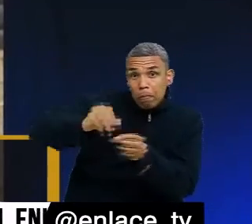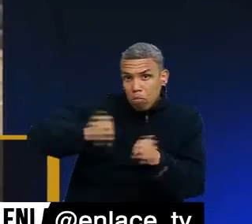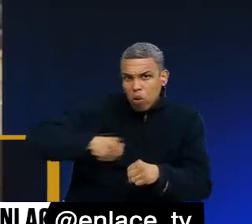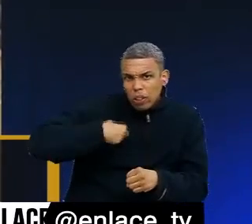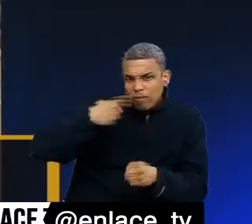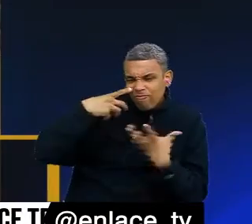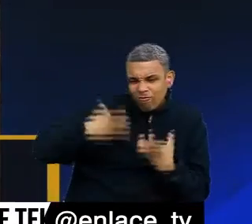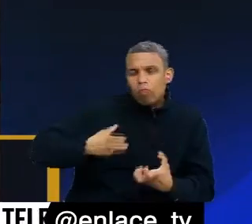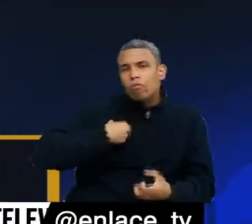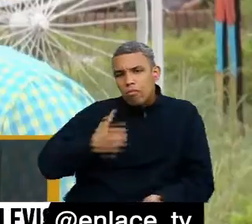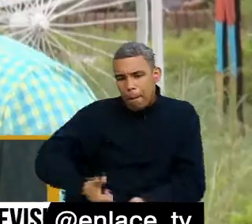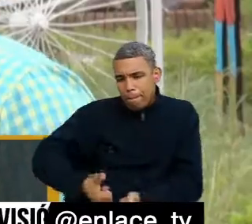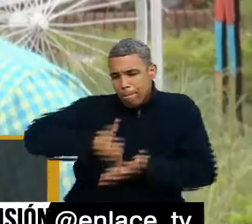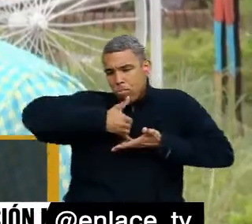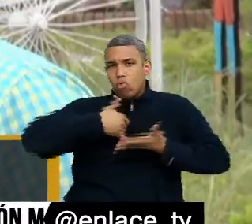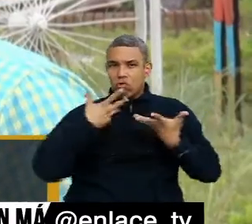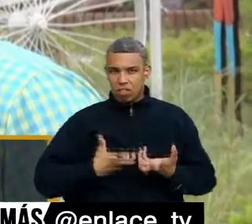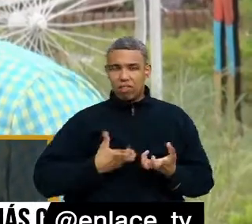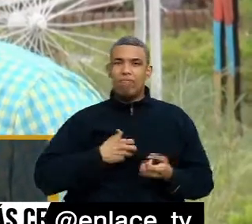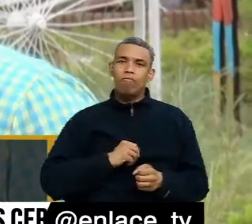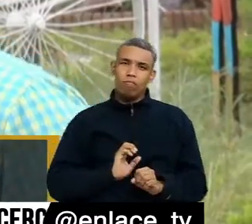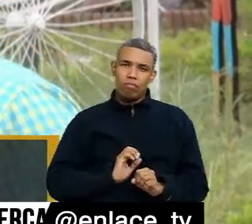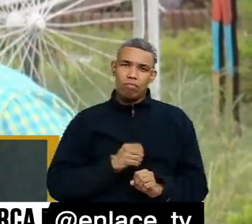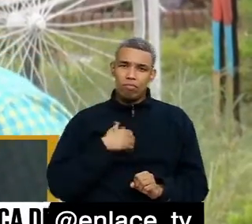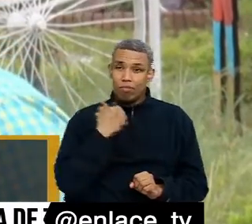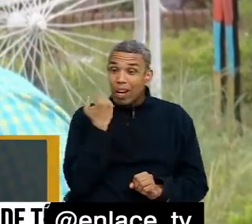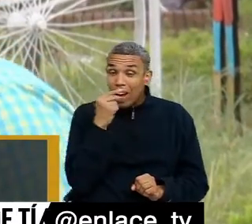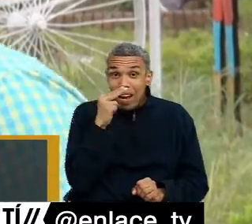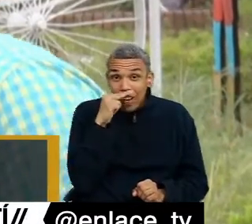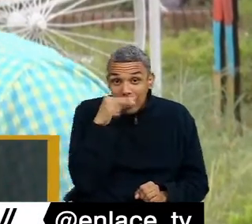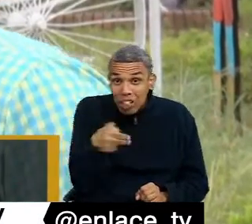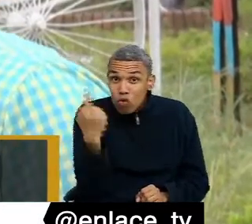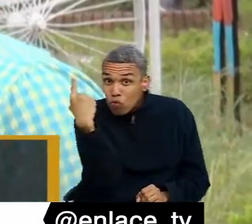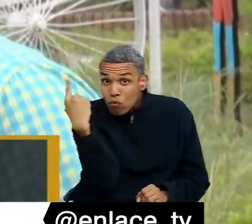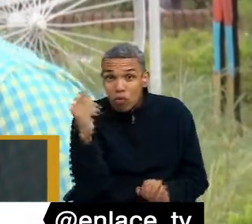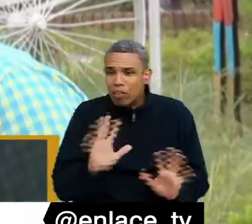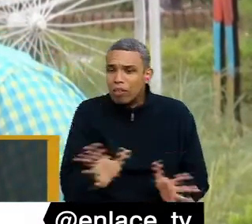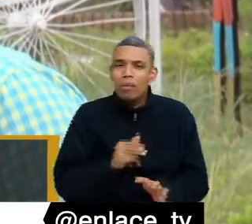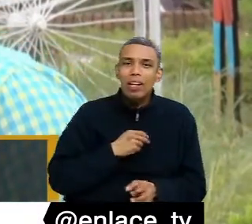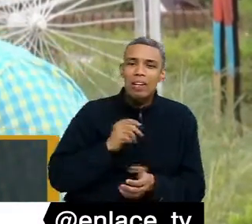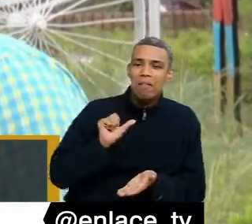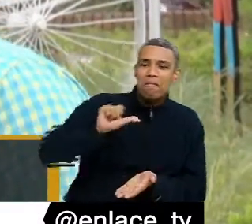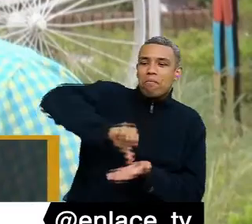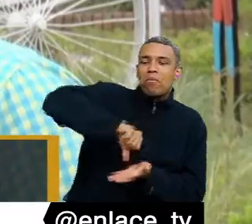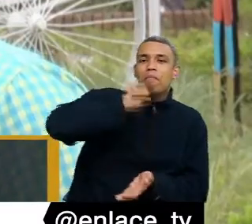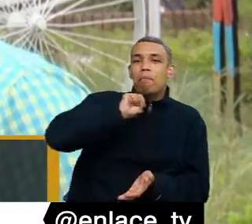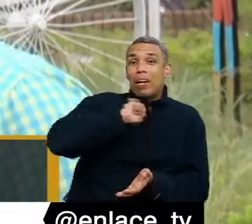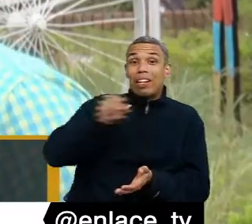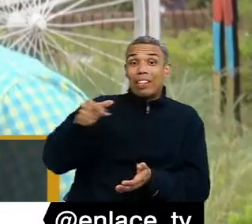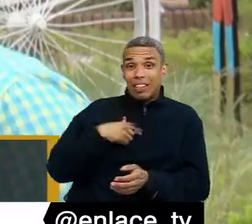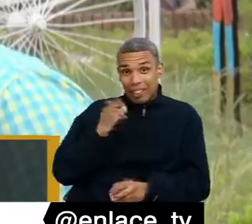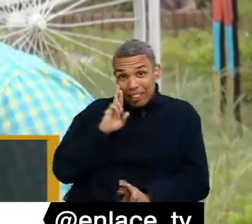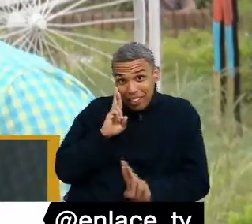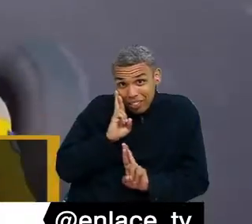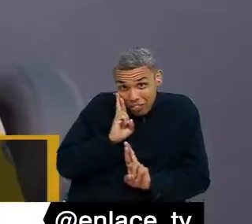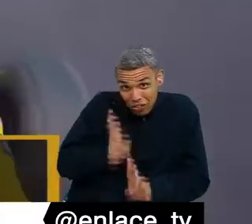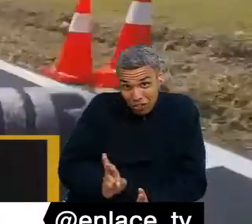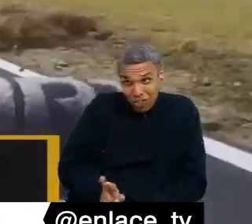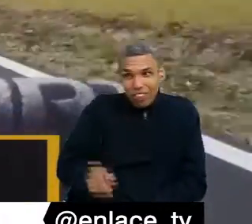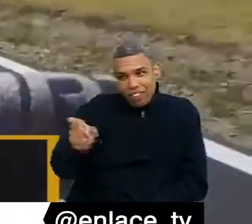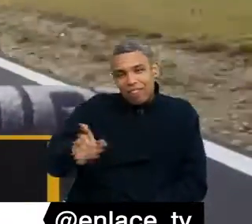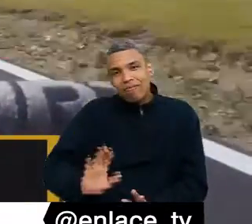es lo que queremos, traer el título para Barranca Bermeja. Somos el único representante de Santander en X30, entonces vamos a trabajar duro por conseguirlo.